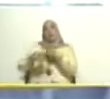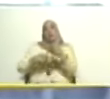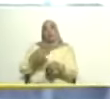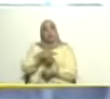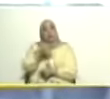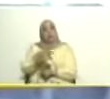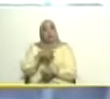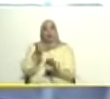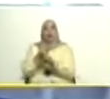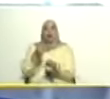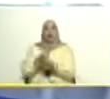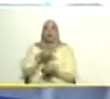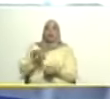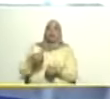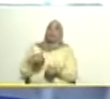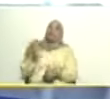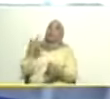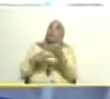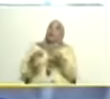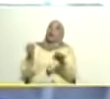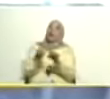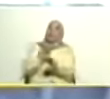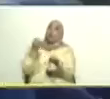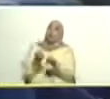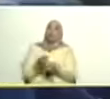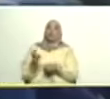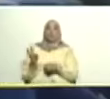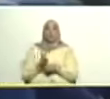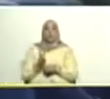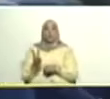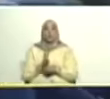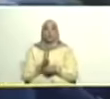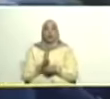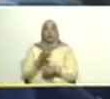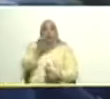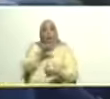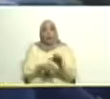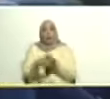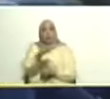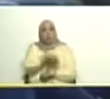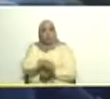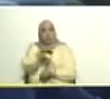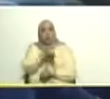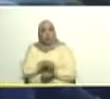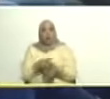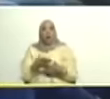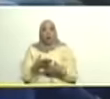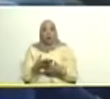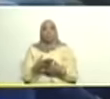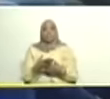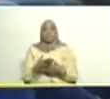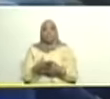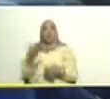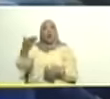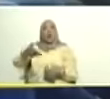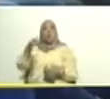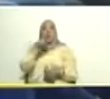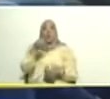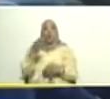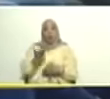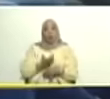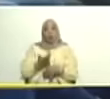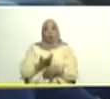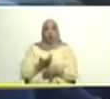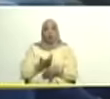las sanciones es en los trabajadores y las trabajadoras de nuestro país y las heridas sociales que eso ha causado. Por eso es muy importante las grandes